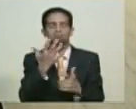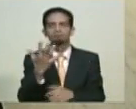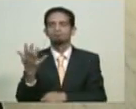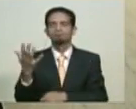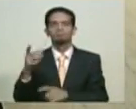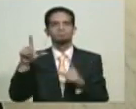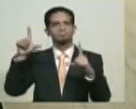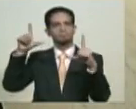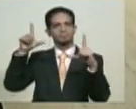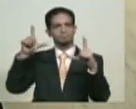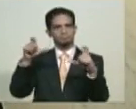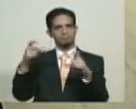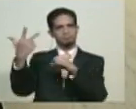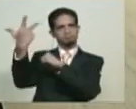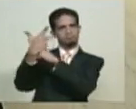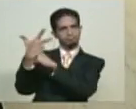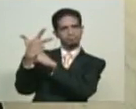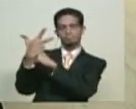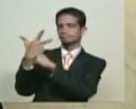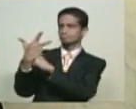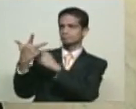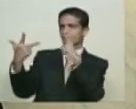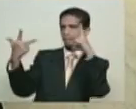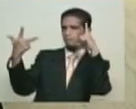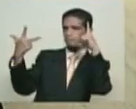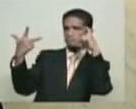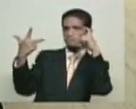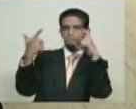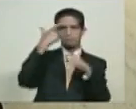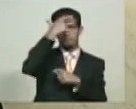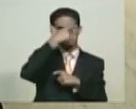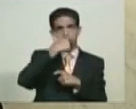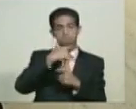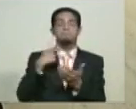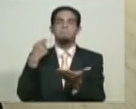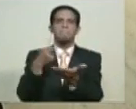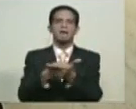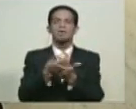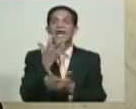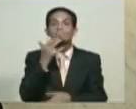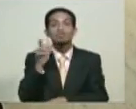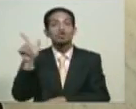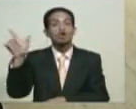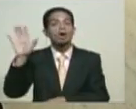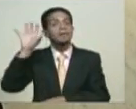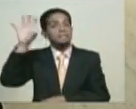todo. En eso los chinos han llegado a niveles